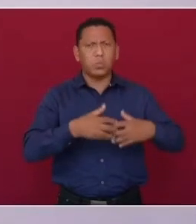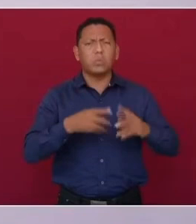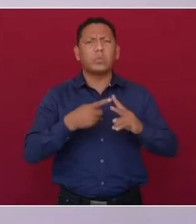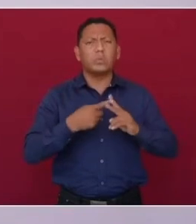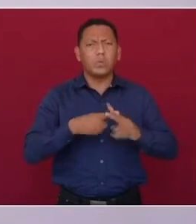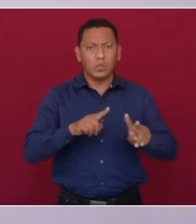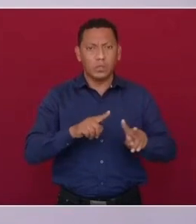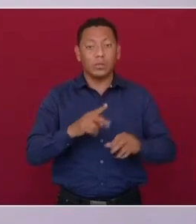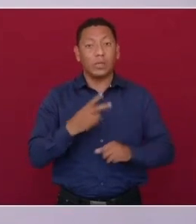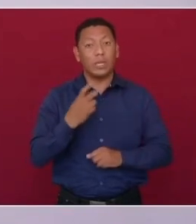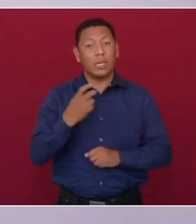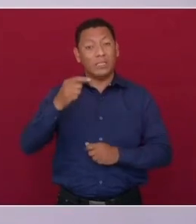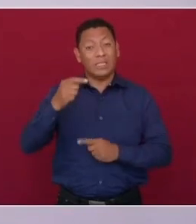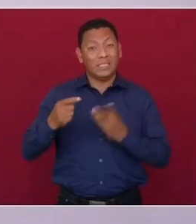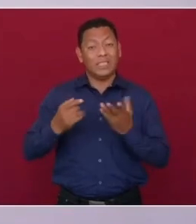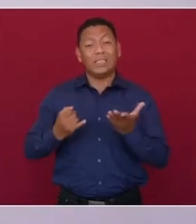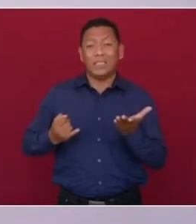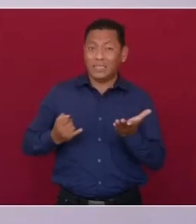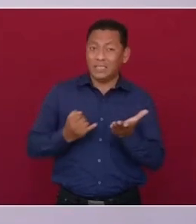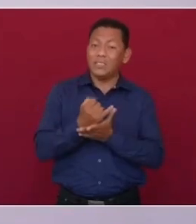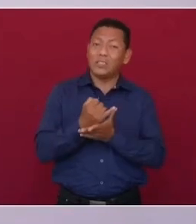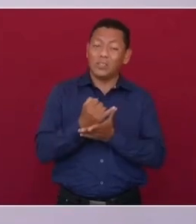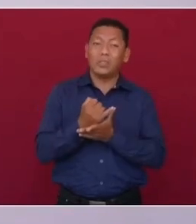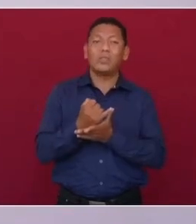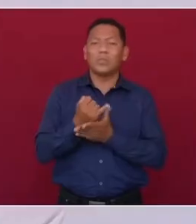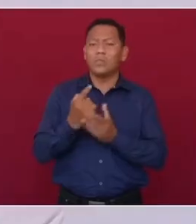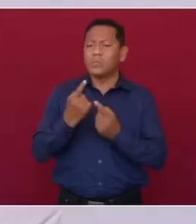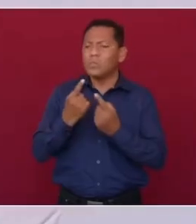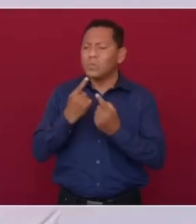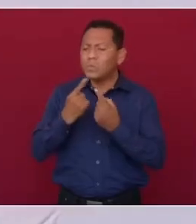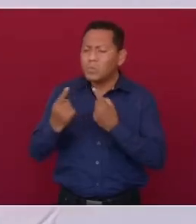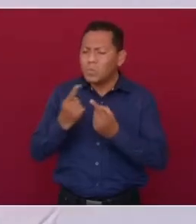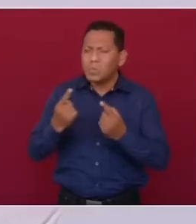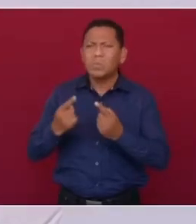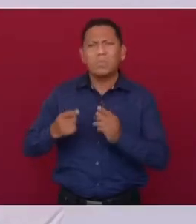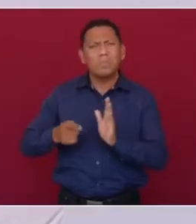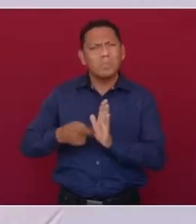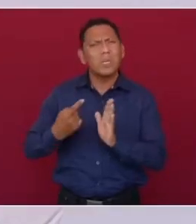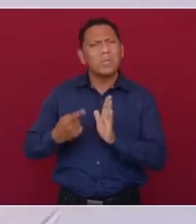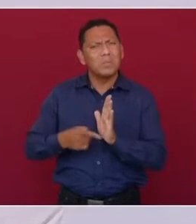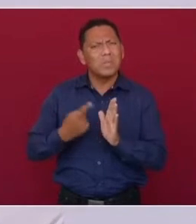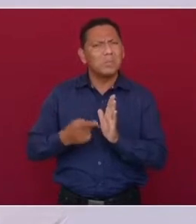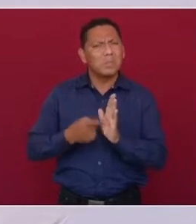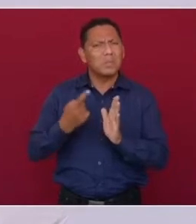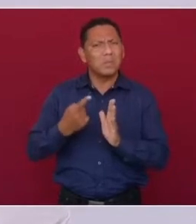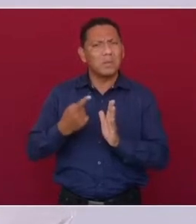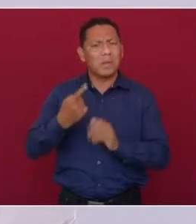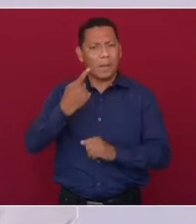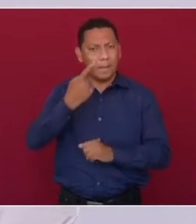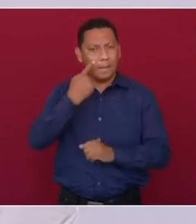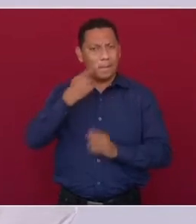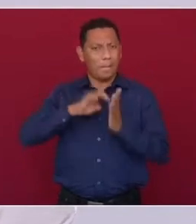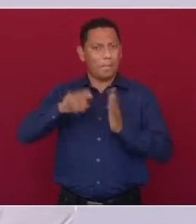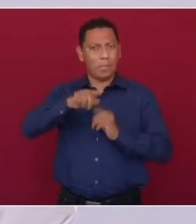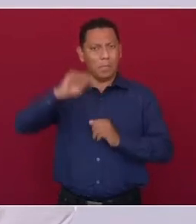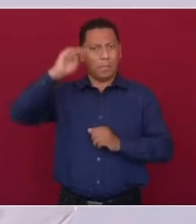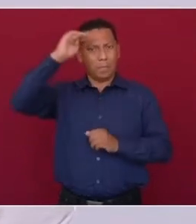Esas decisiones las hemos tomado en varios casos. Imagínense lo que es